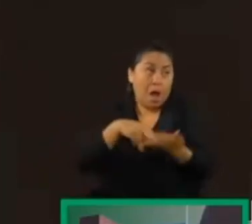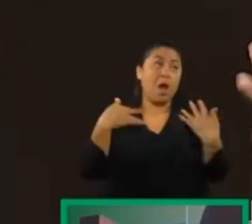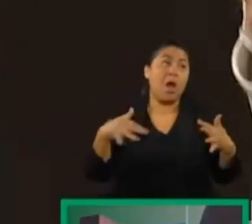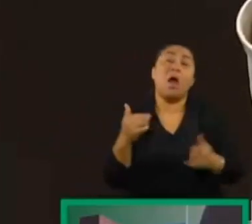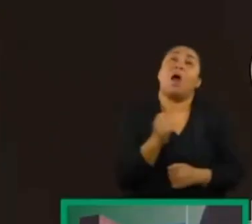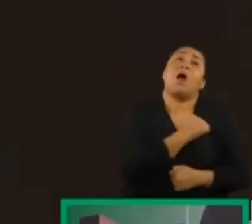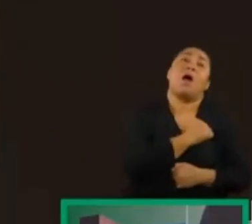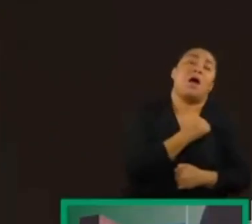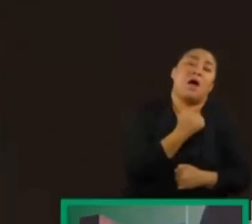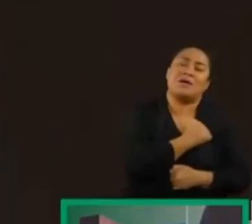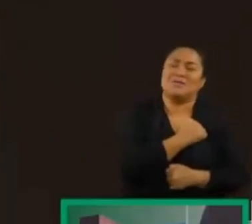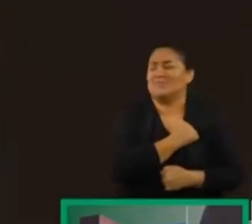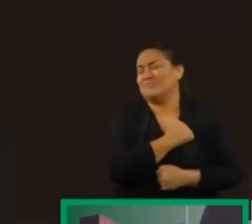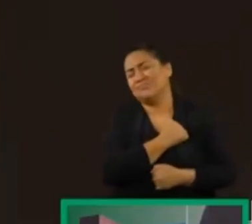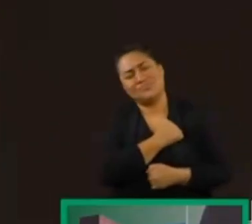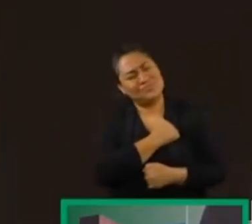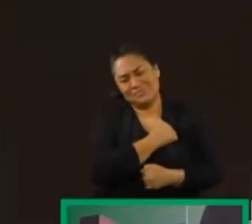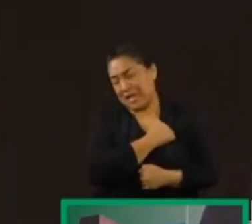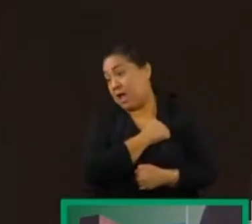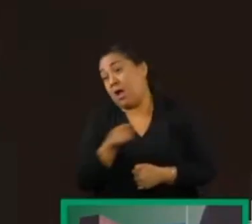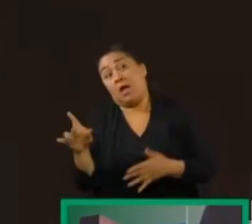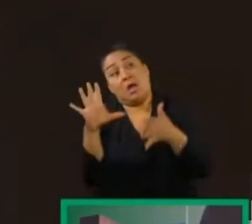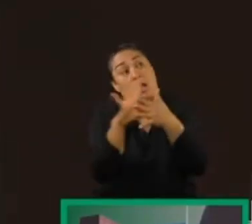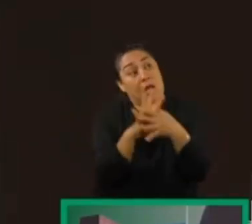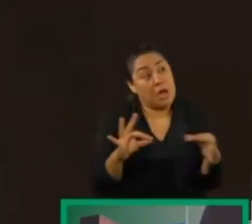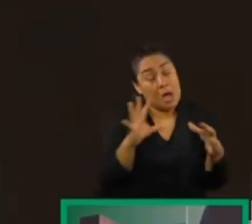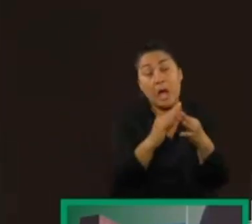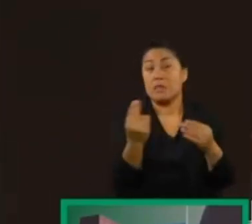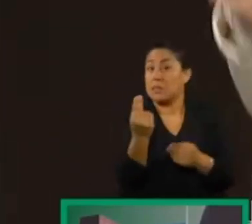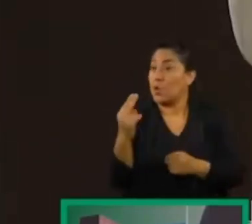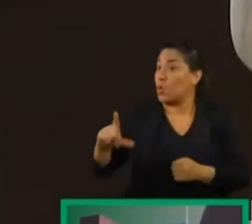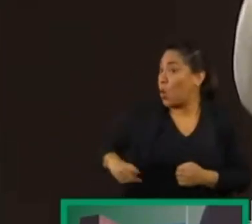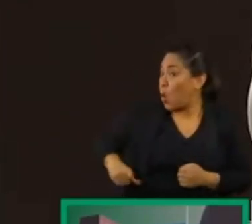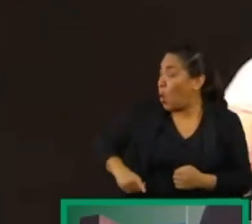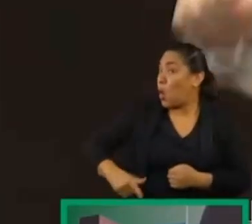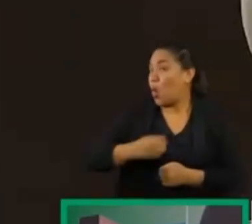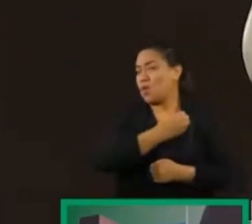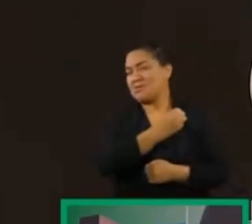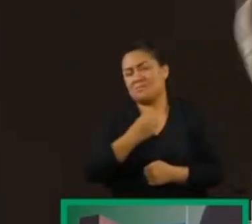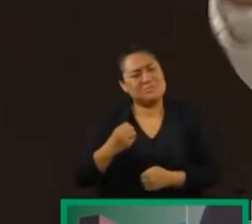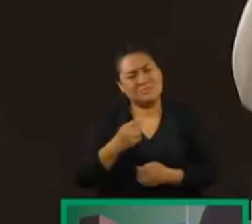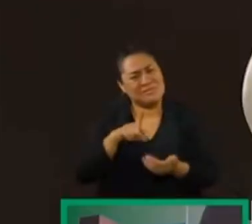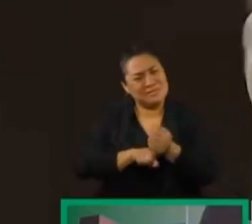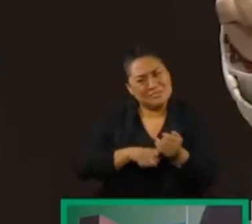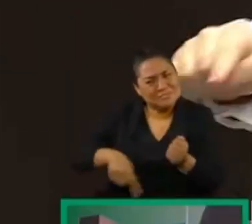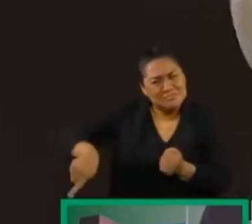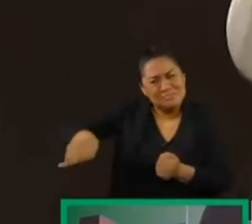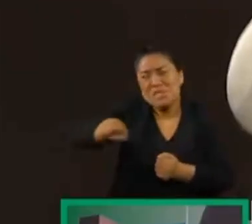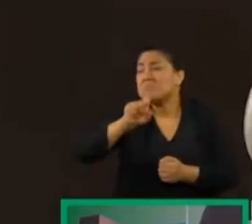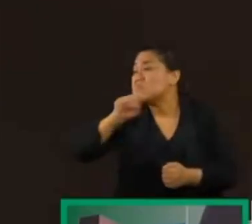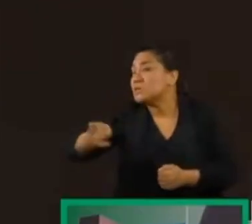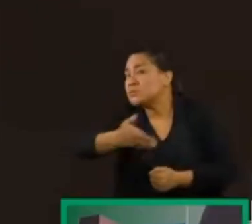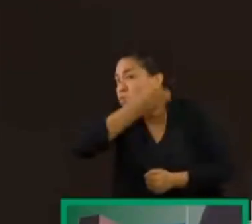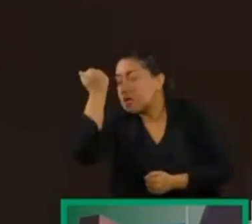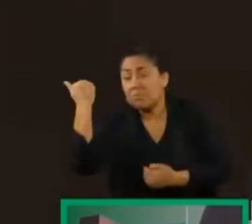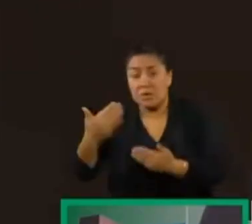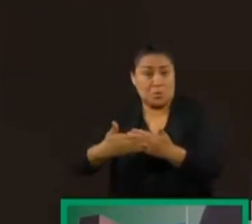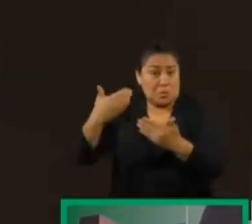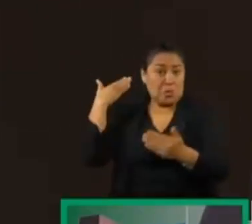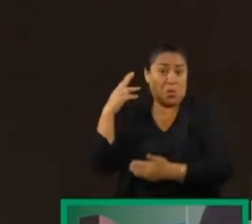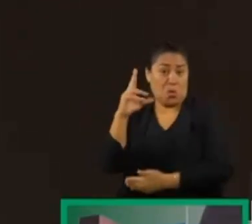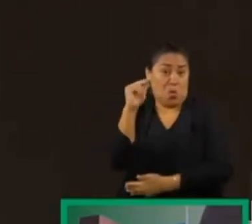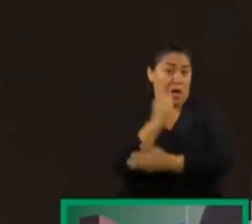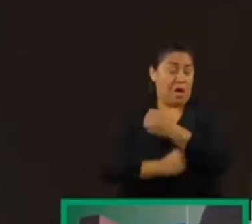mucho menos vengan a querernos dar clases de buen gobierno, porque es lo que menos supieron hacer durante más